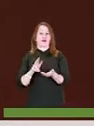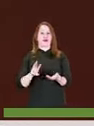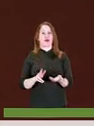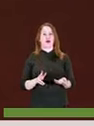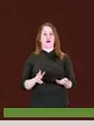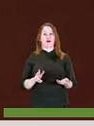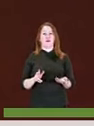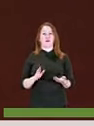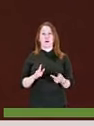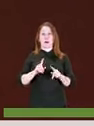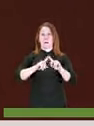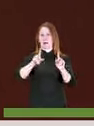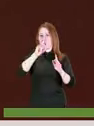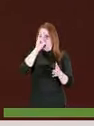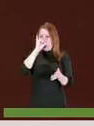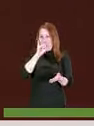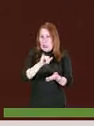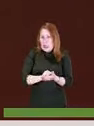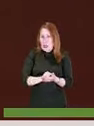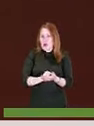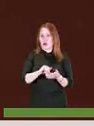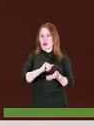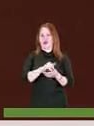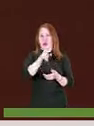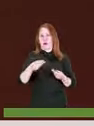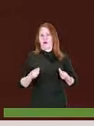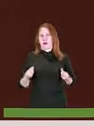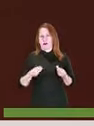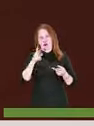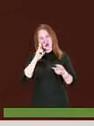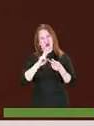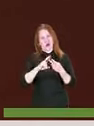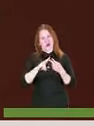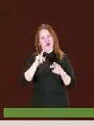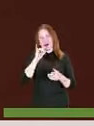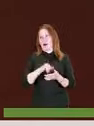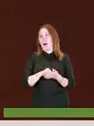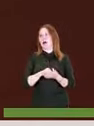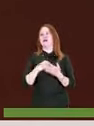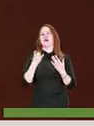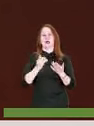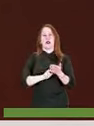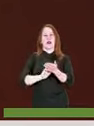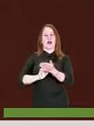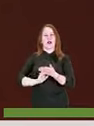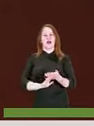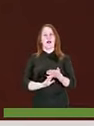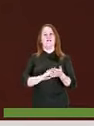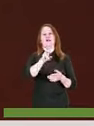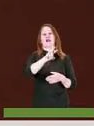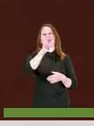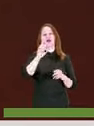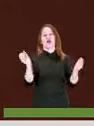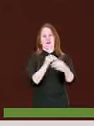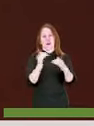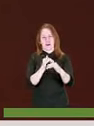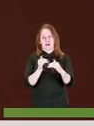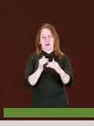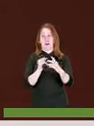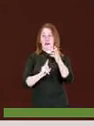que en el Tuno, donde su merced vive, yo creo que la conozco, estamos mejorando ya 28 vías parecidas a esas. El año